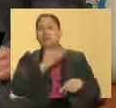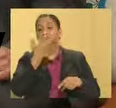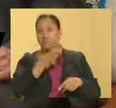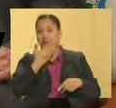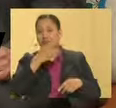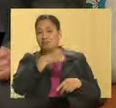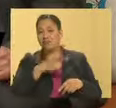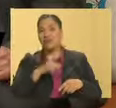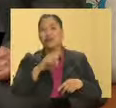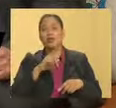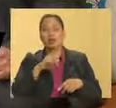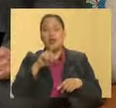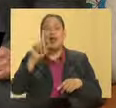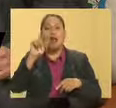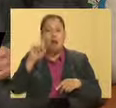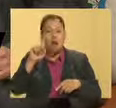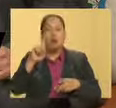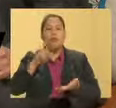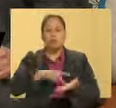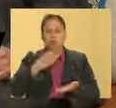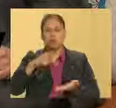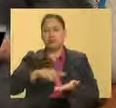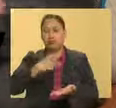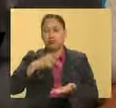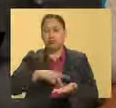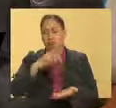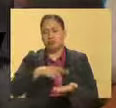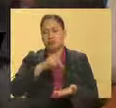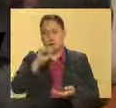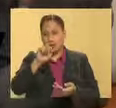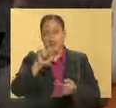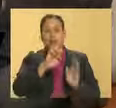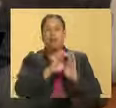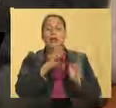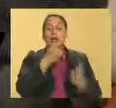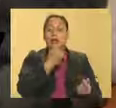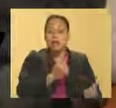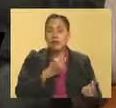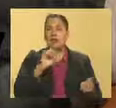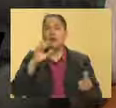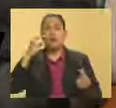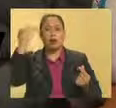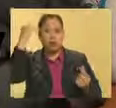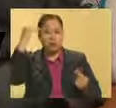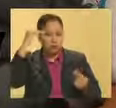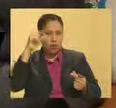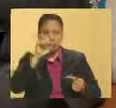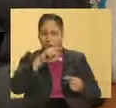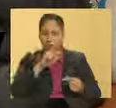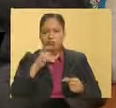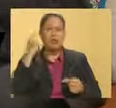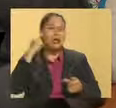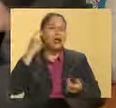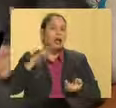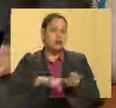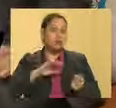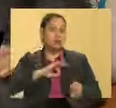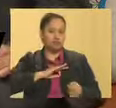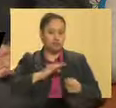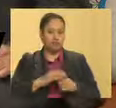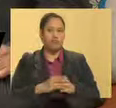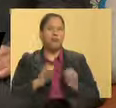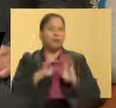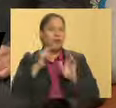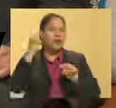frecuentemente están en contacto con agua, sean niños o adultos, por supuesto. El